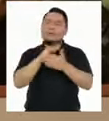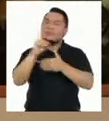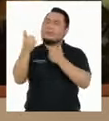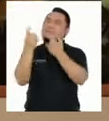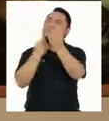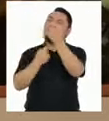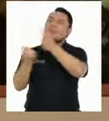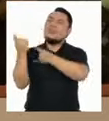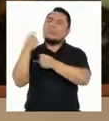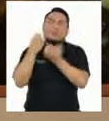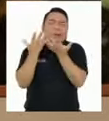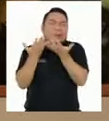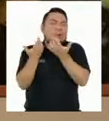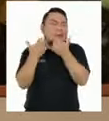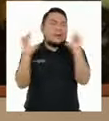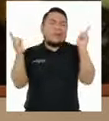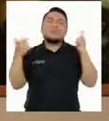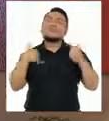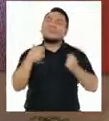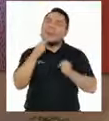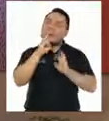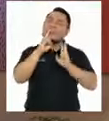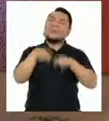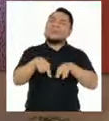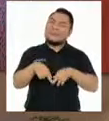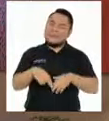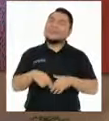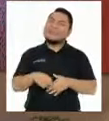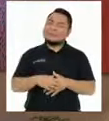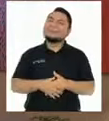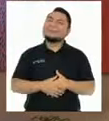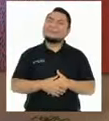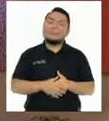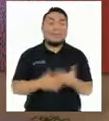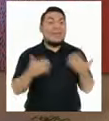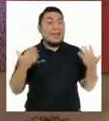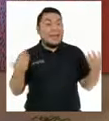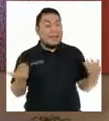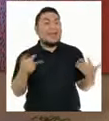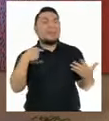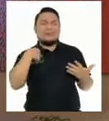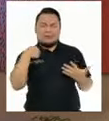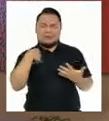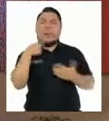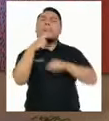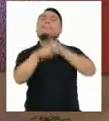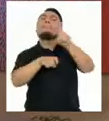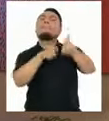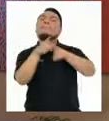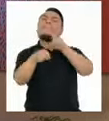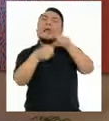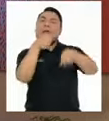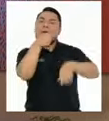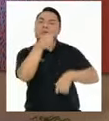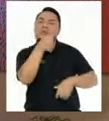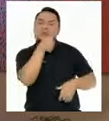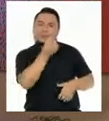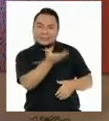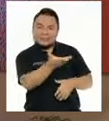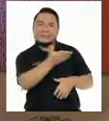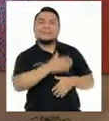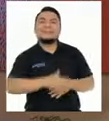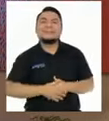lo que quieran. Entonces, vamos con las preguntas.